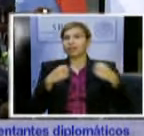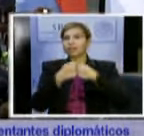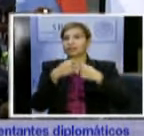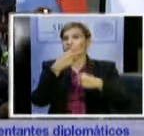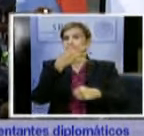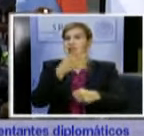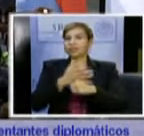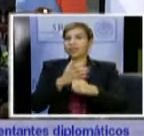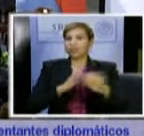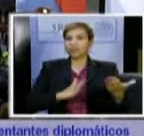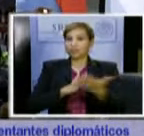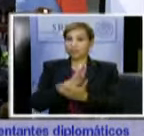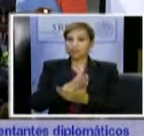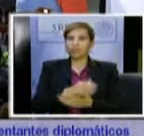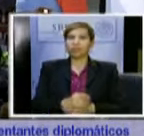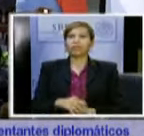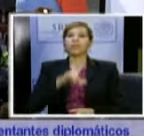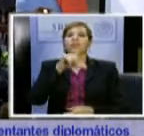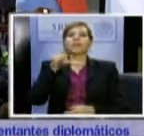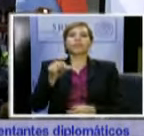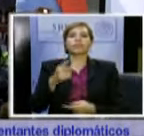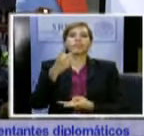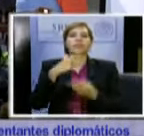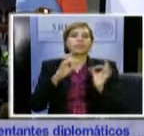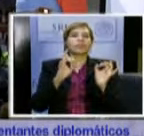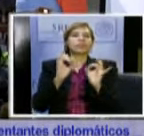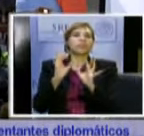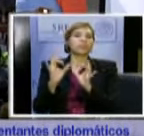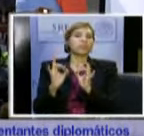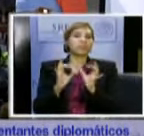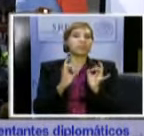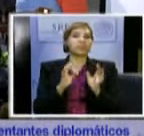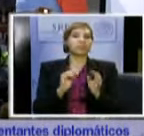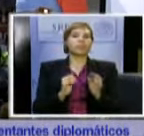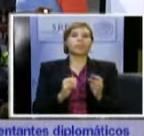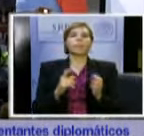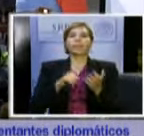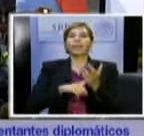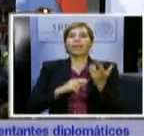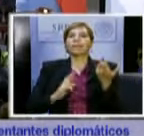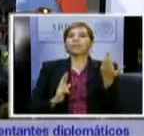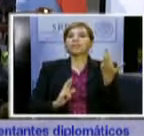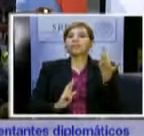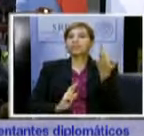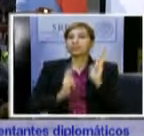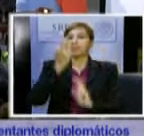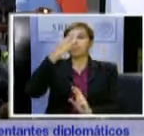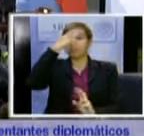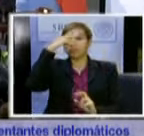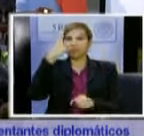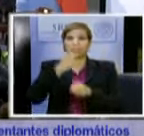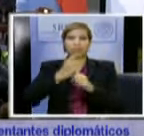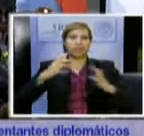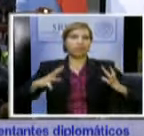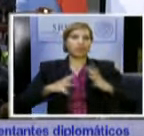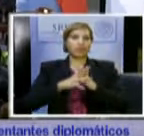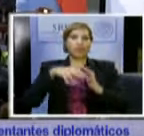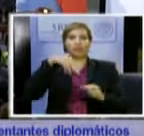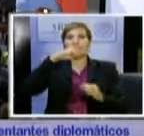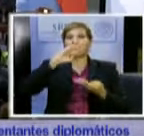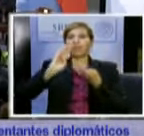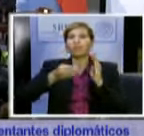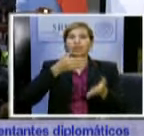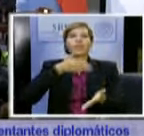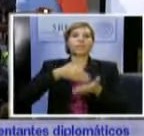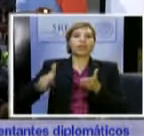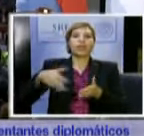los Estados Unidos. Viene después la coincidencia de la Revolución Mexicana con la Primera Guerra Mundial, expulsión de